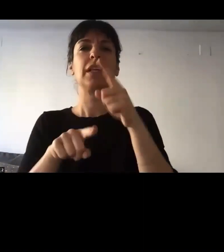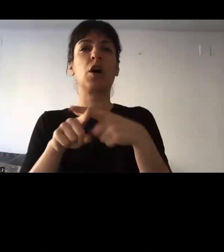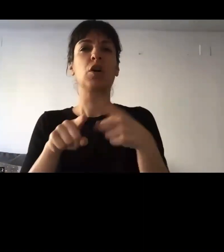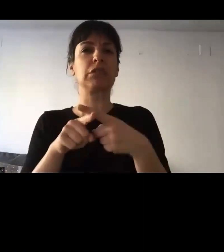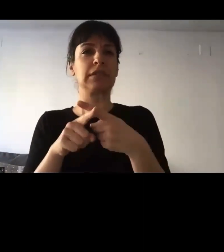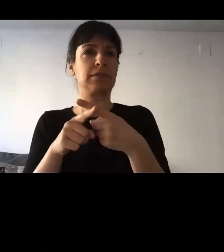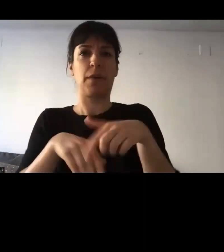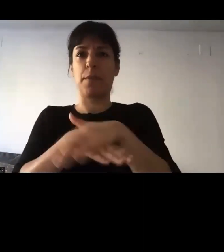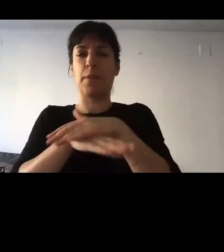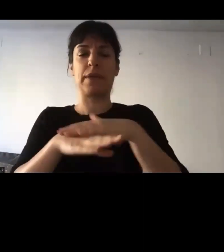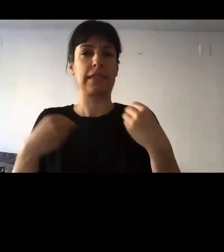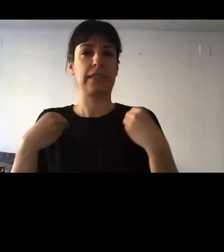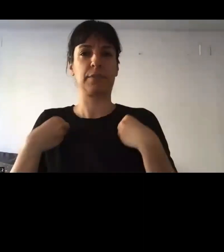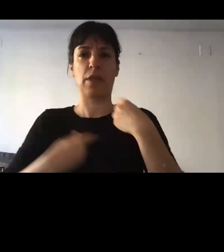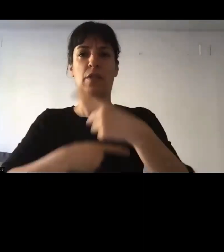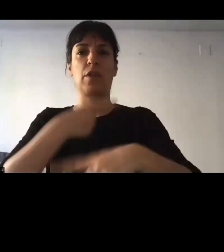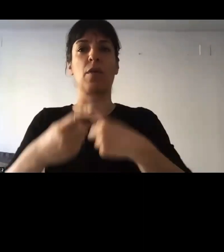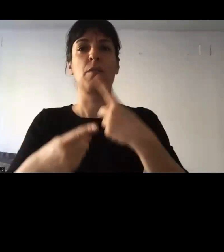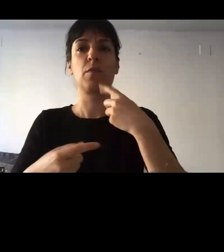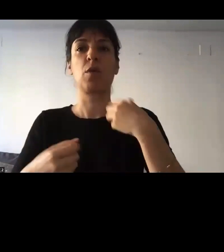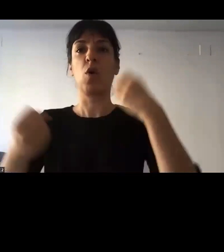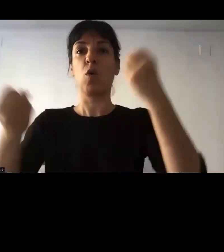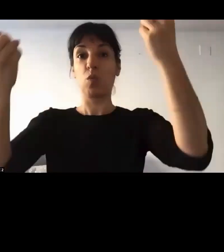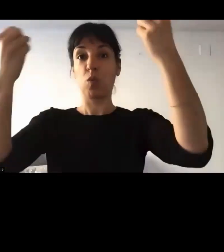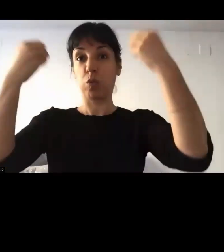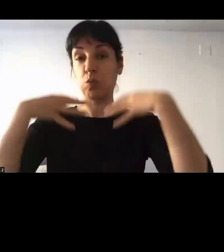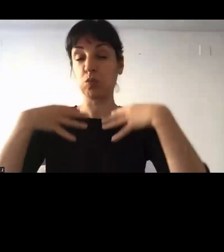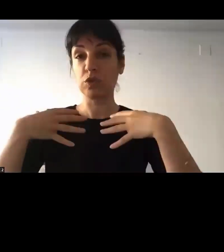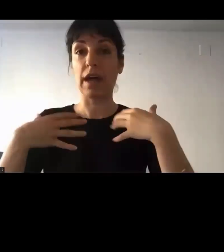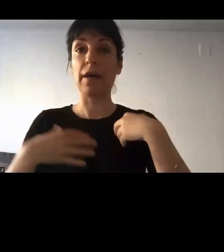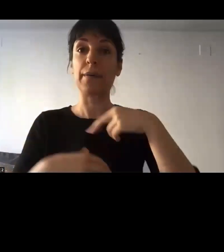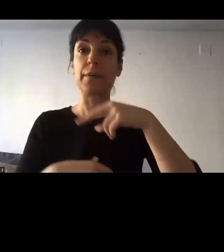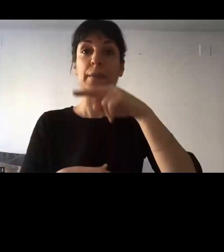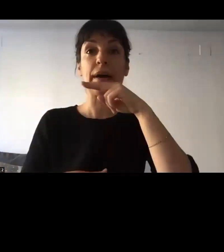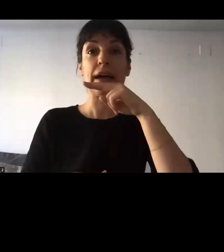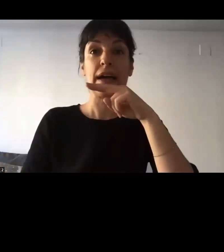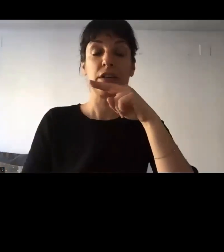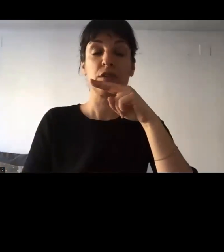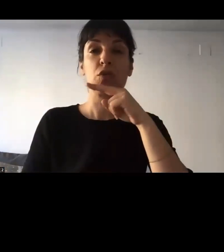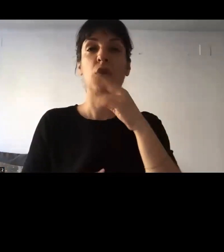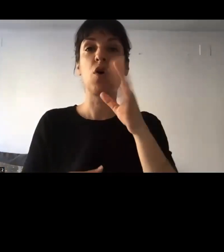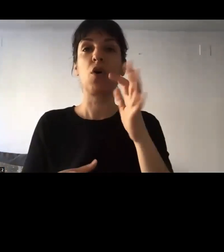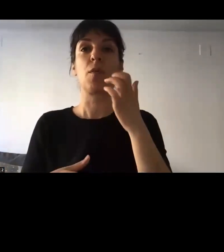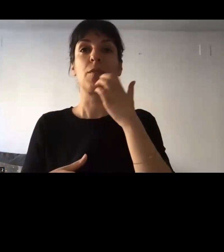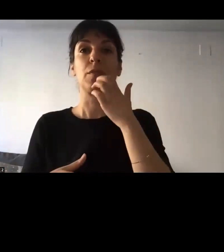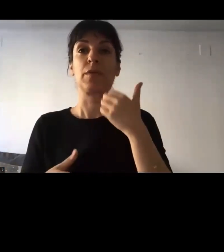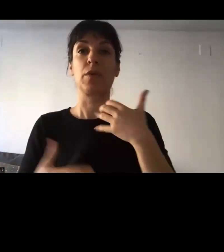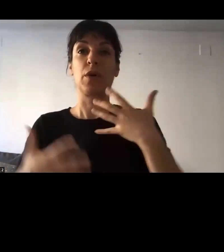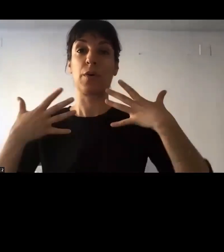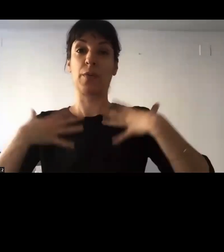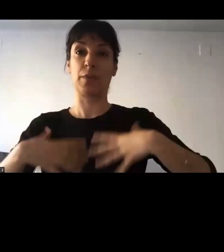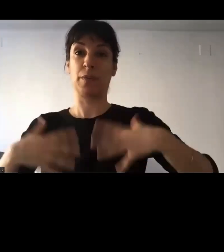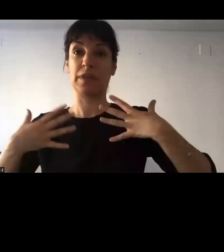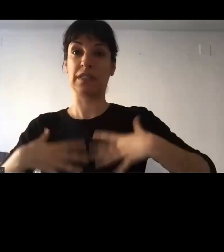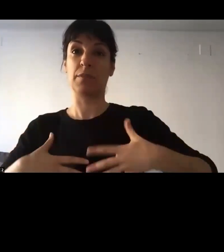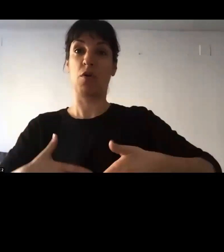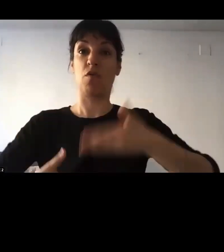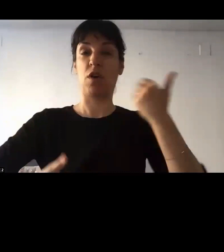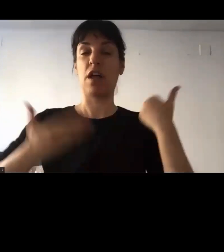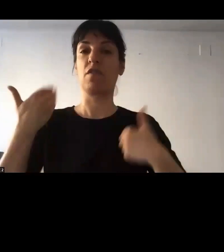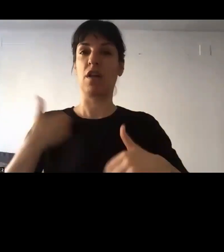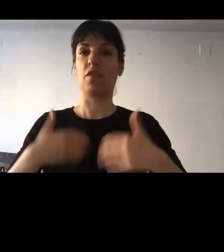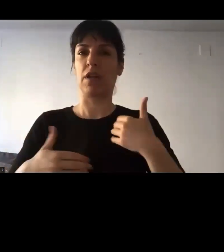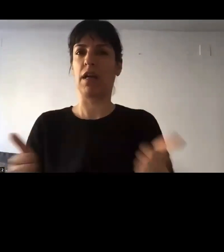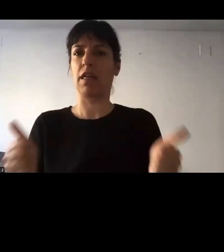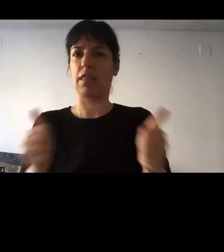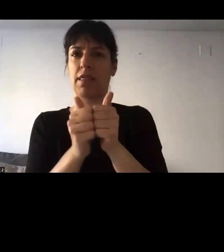diaria, como puede ser el ducharme, el ir al servicio o lo que puede ser vestirme y desvestirme. Pero